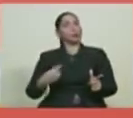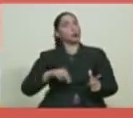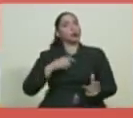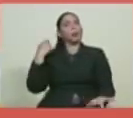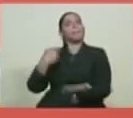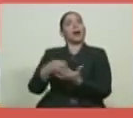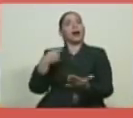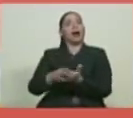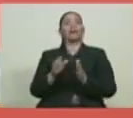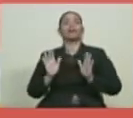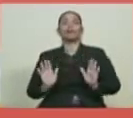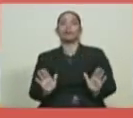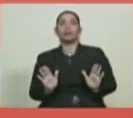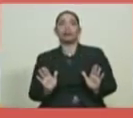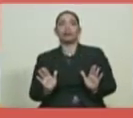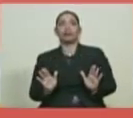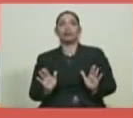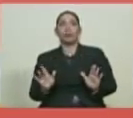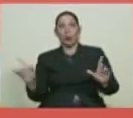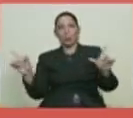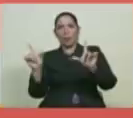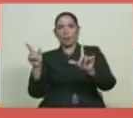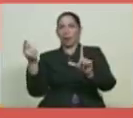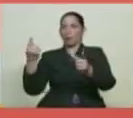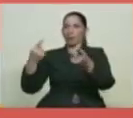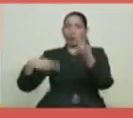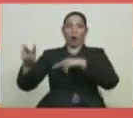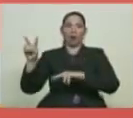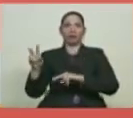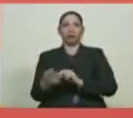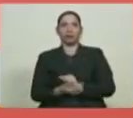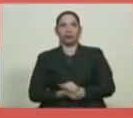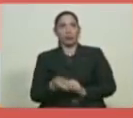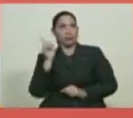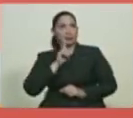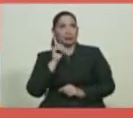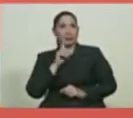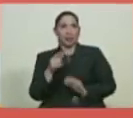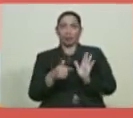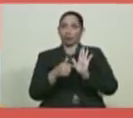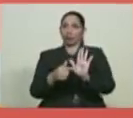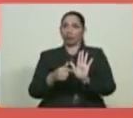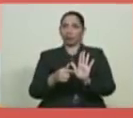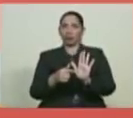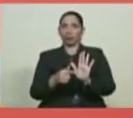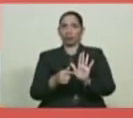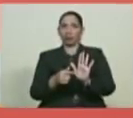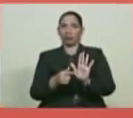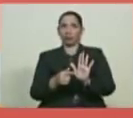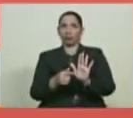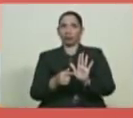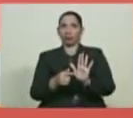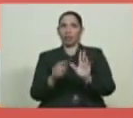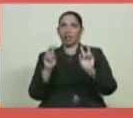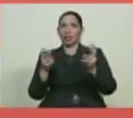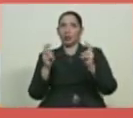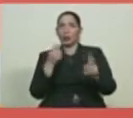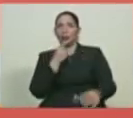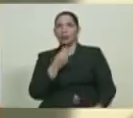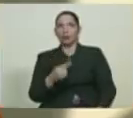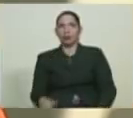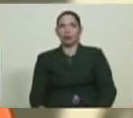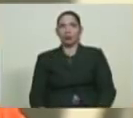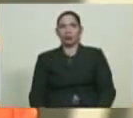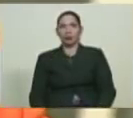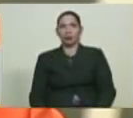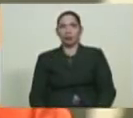esa consecuencia proveniente de los medios de comunicación. El ejemplo más bárbaro, no sé si tú lo viste, un titular que decía,